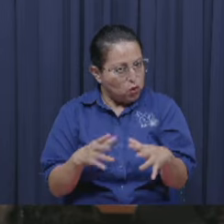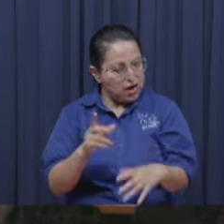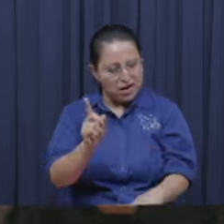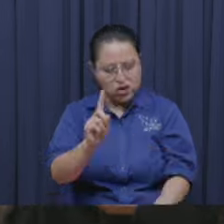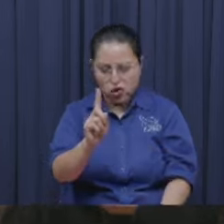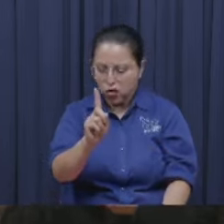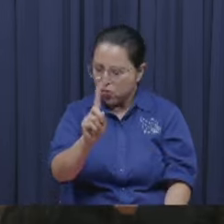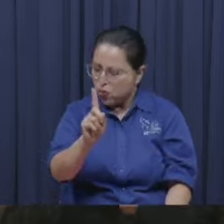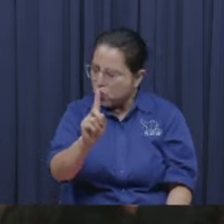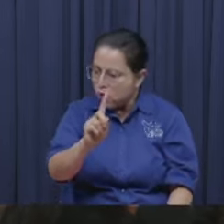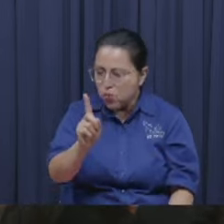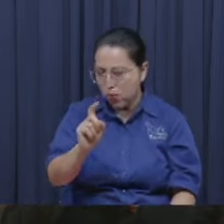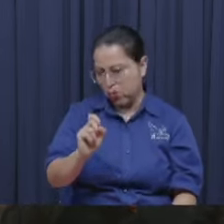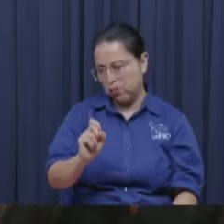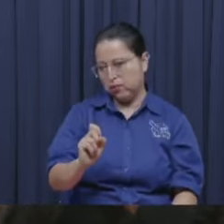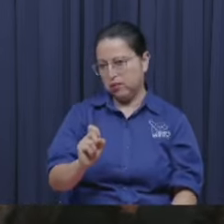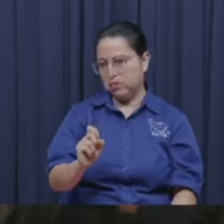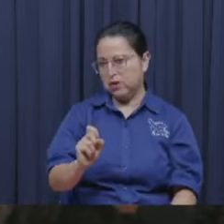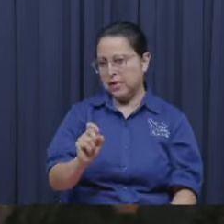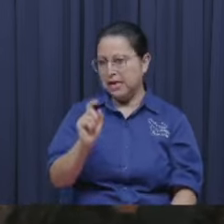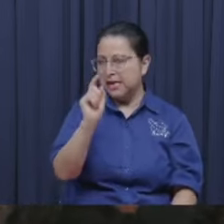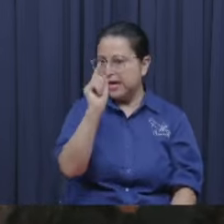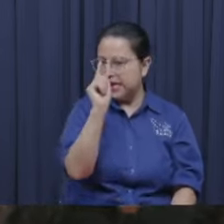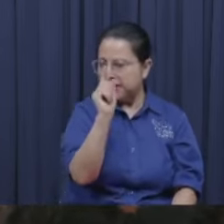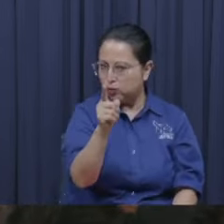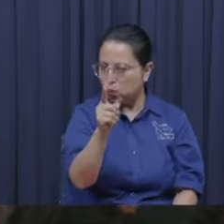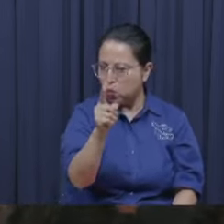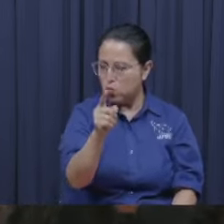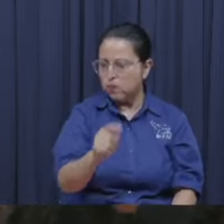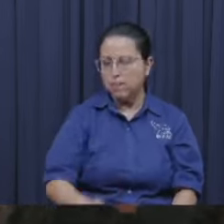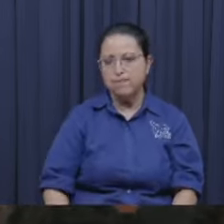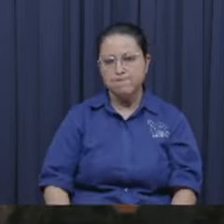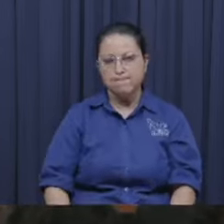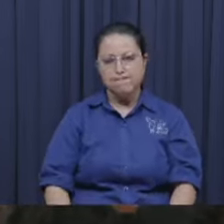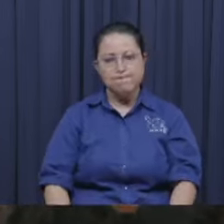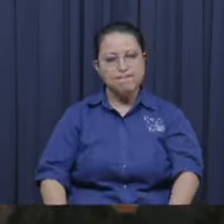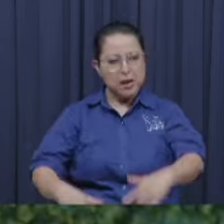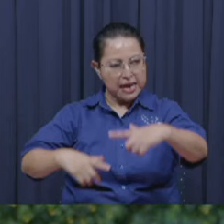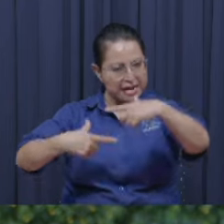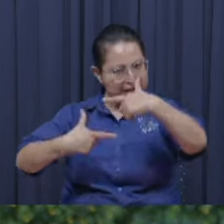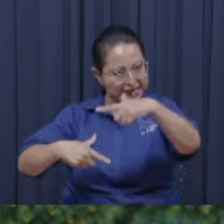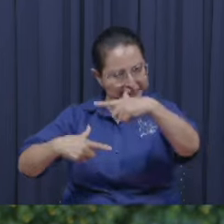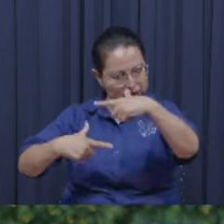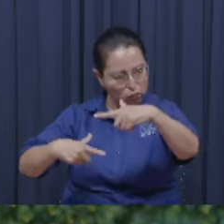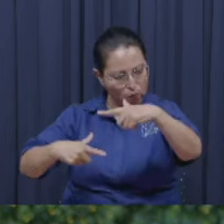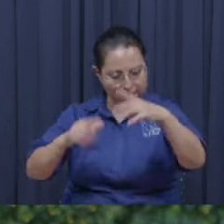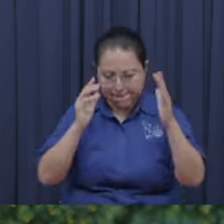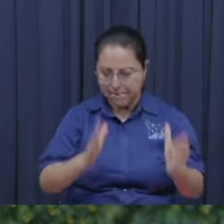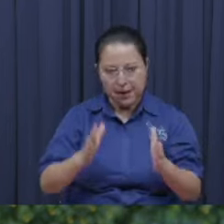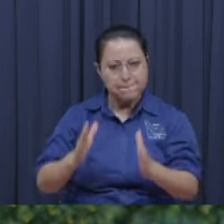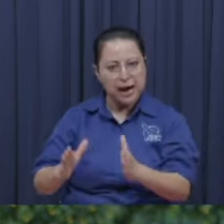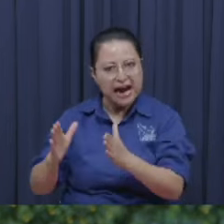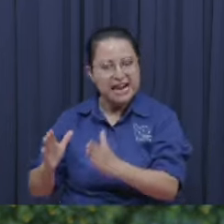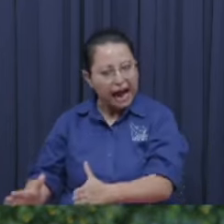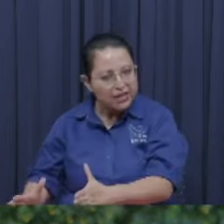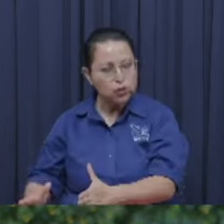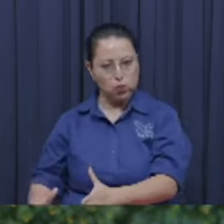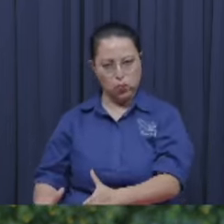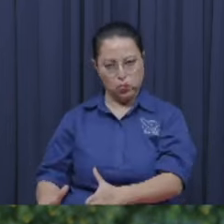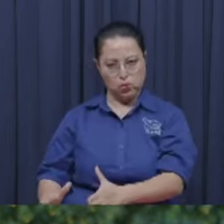que hermano, que advertimos, pues. No podemos seguir con la